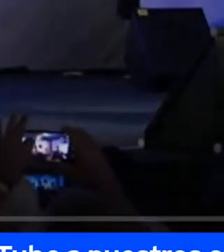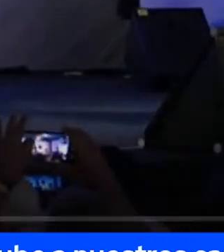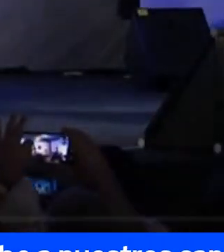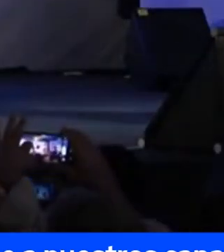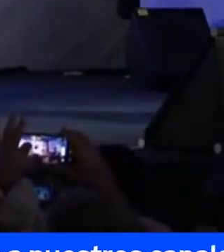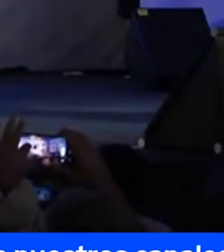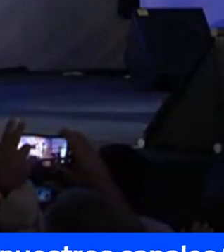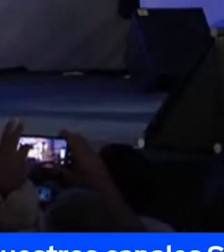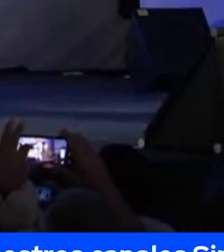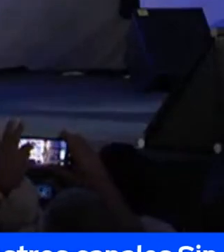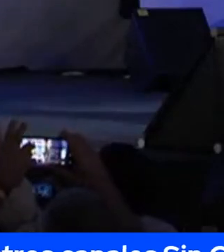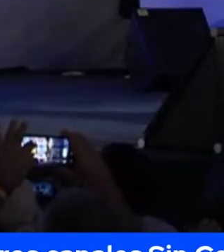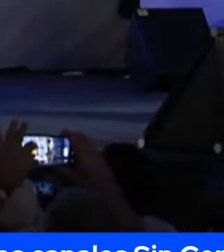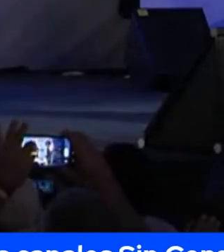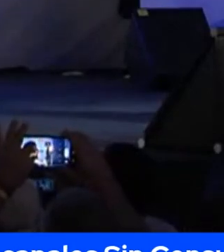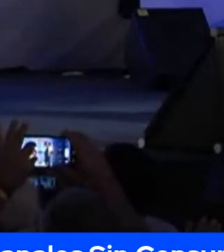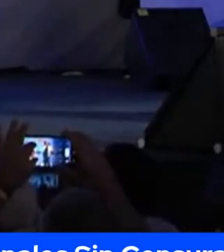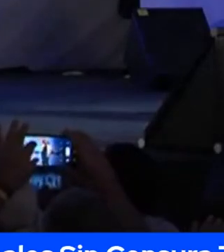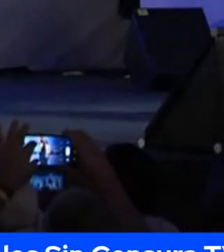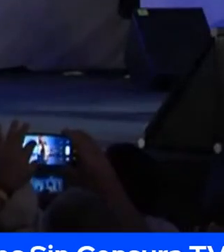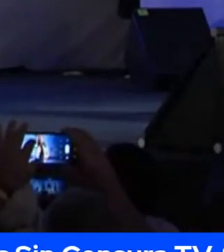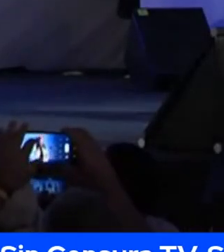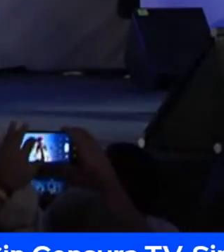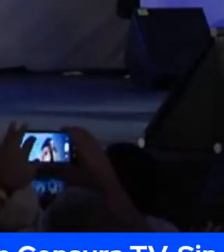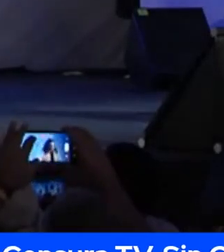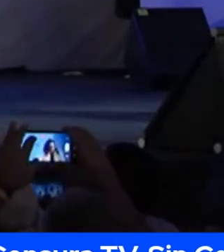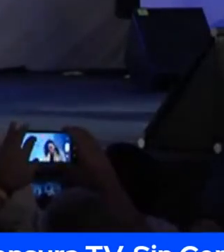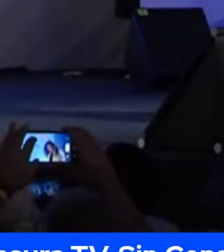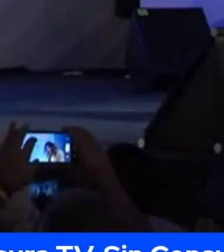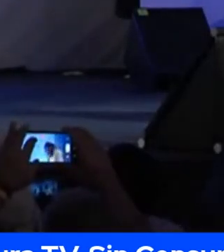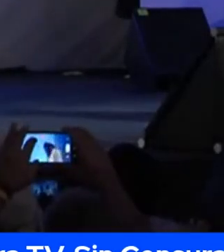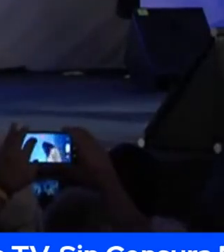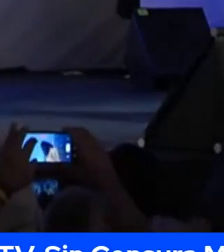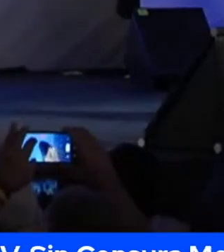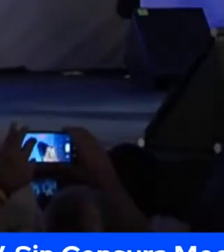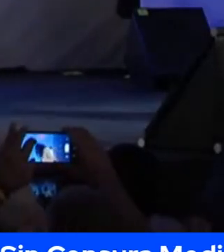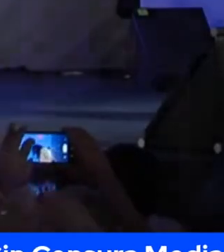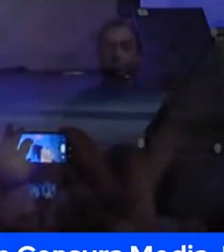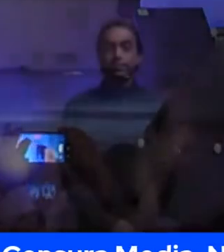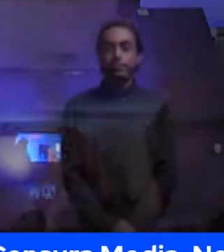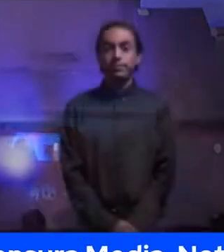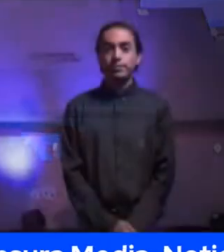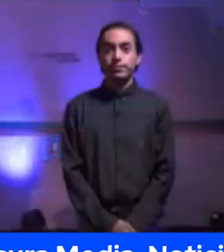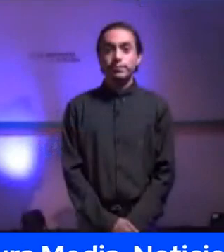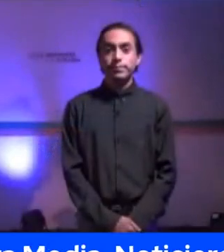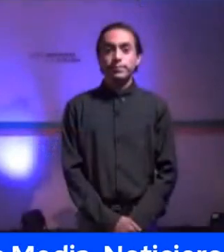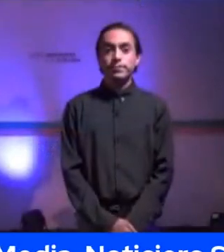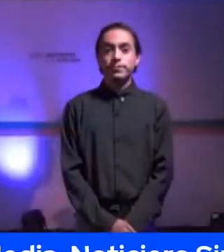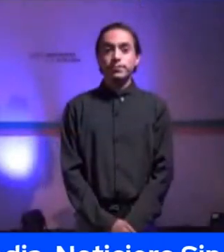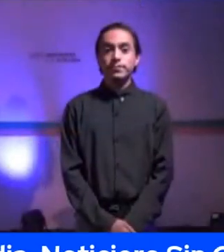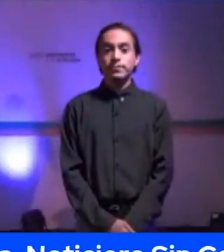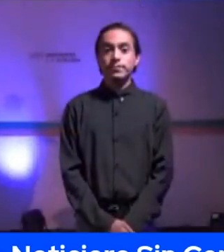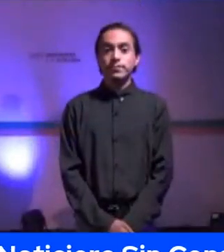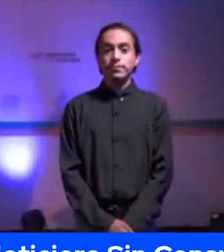por YouTube, por las redes de la Brigada para Leer en Libertad. Siéntense y en cuanto me den.